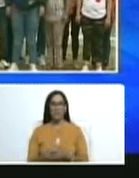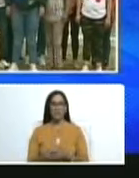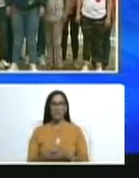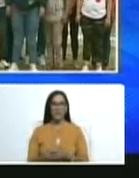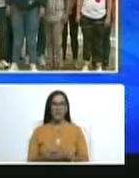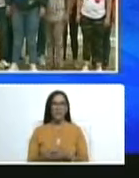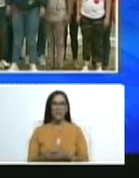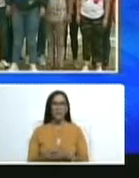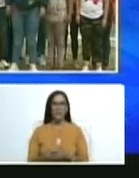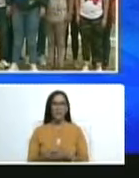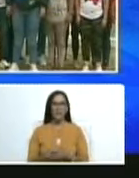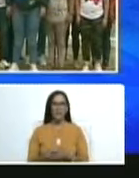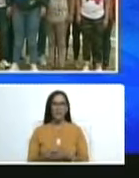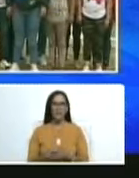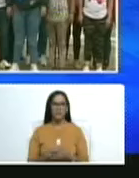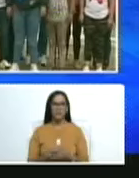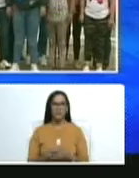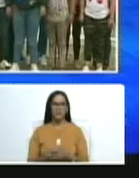Prepárate una excursión.